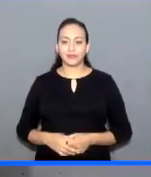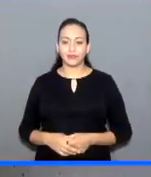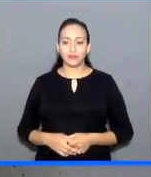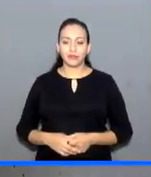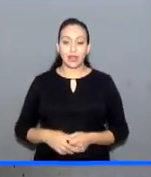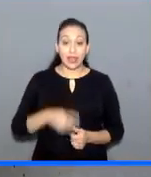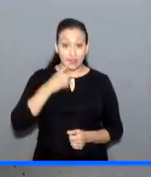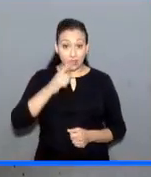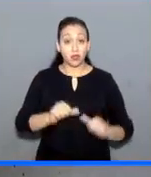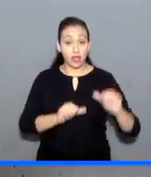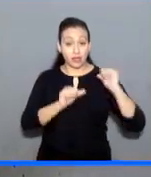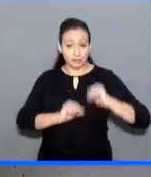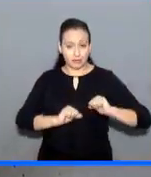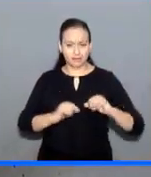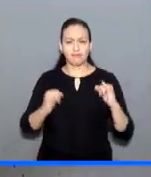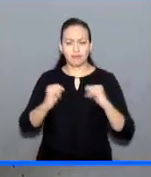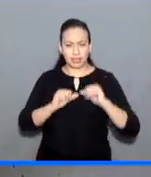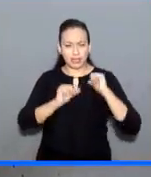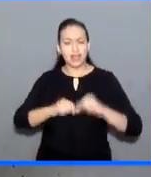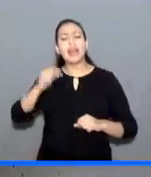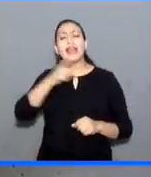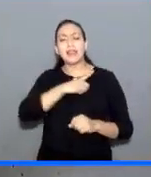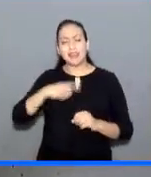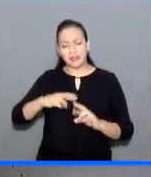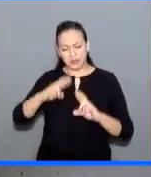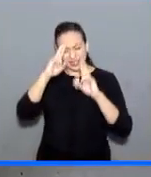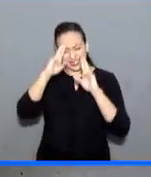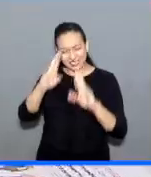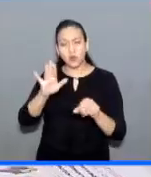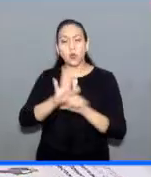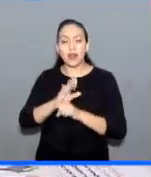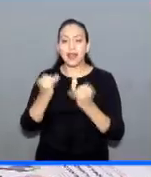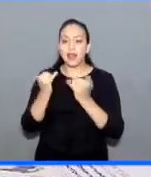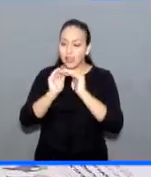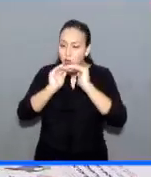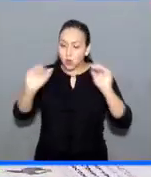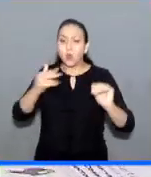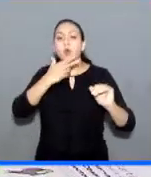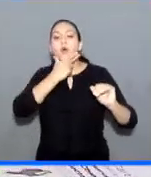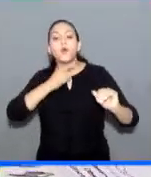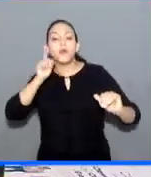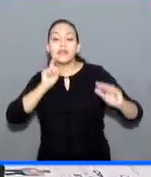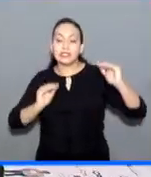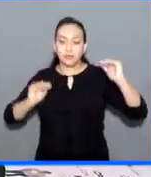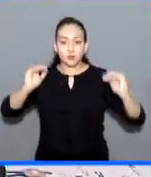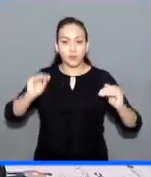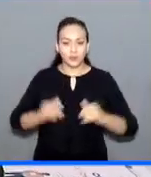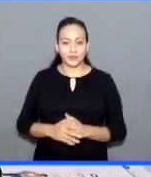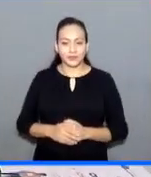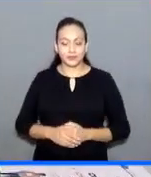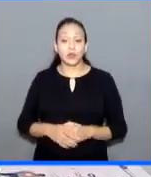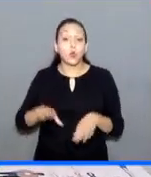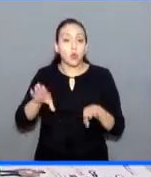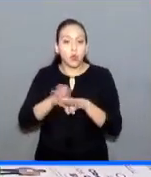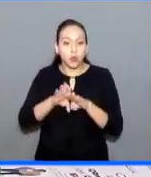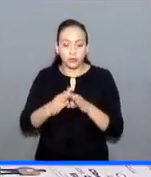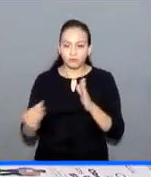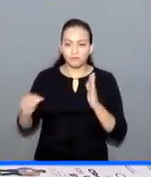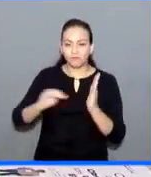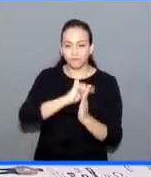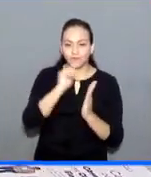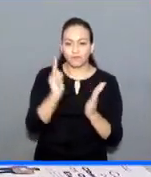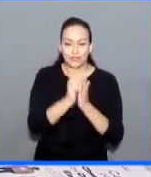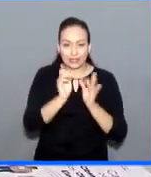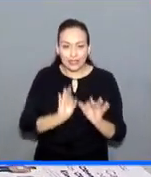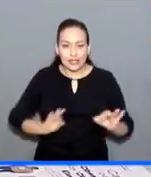de defender la paridad como un principio constitucional irrenunciable. Responder oportunamente con medidas jurídicas que tengan efectos reales